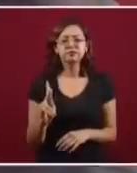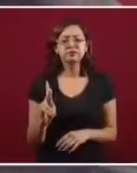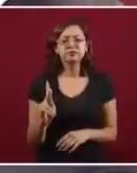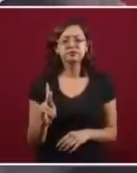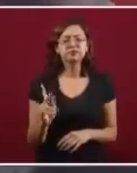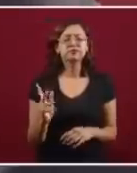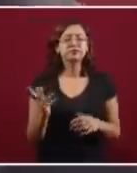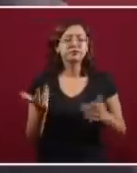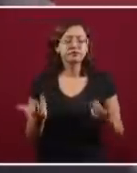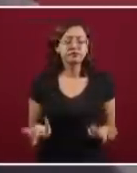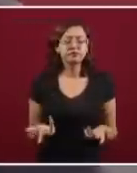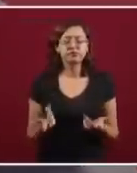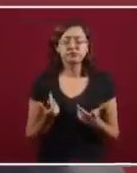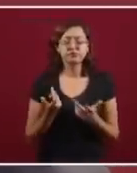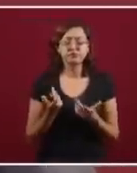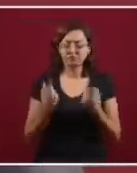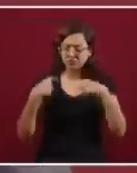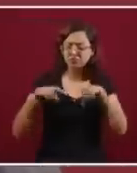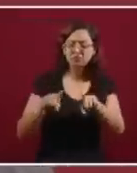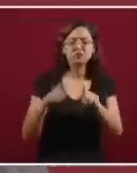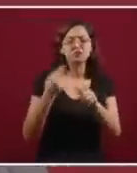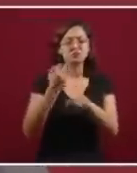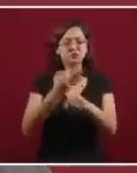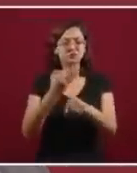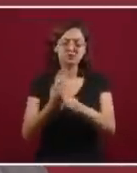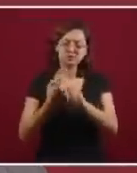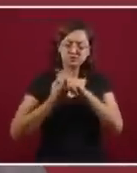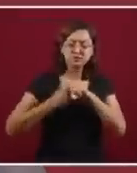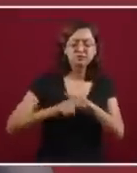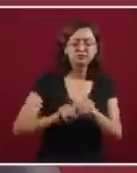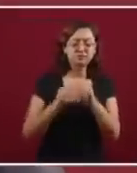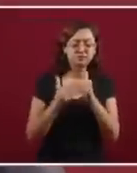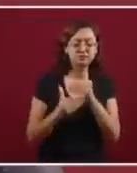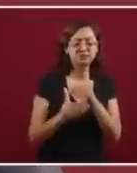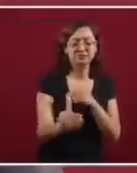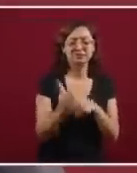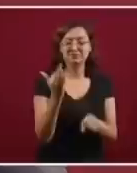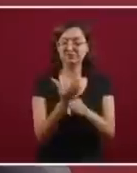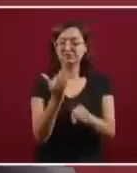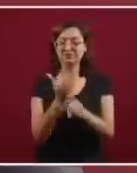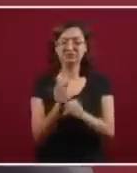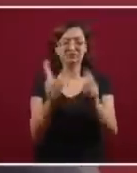estamos iniciando porque esto